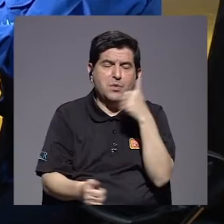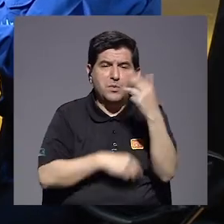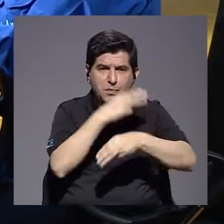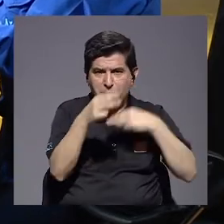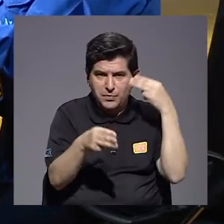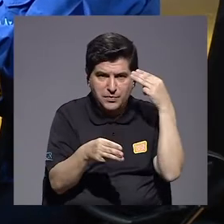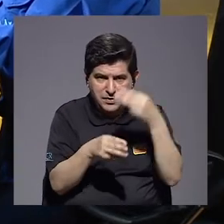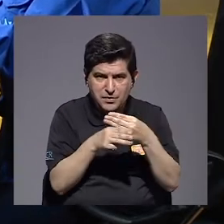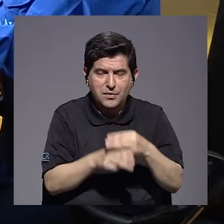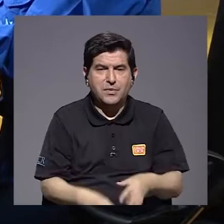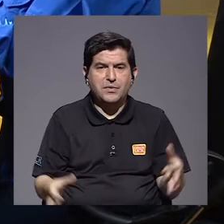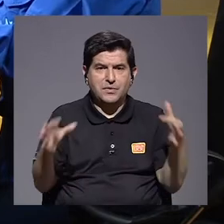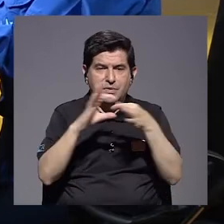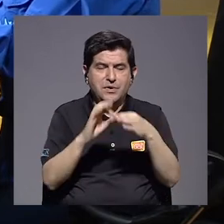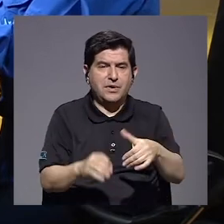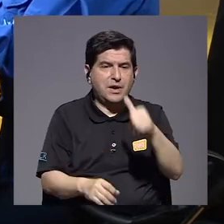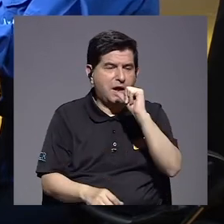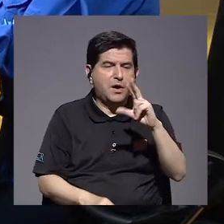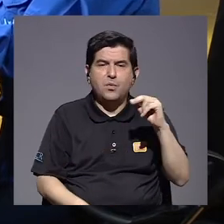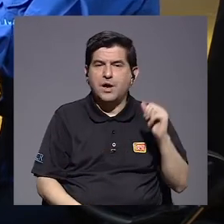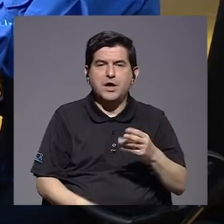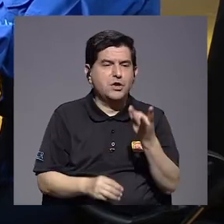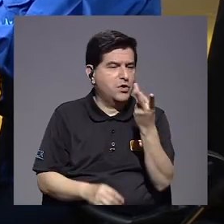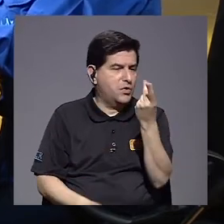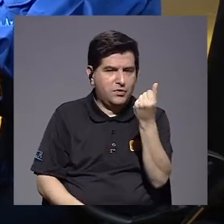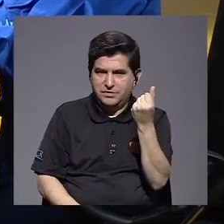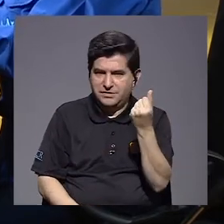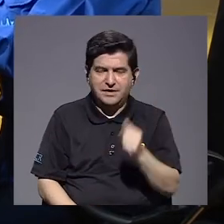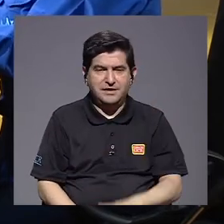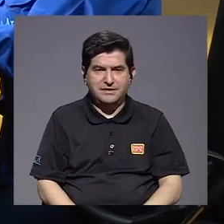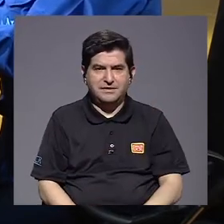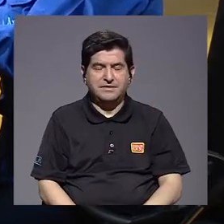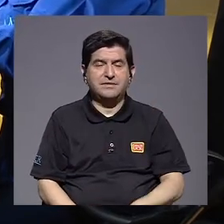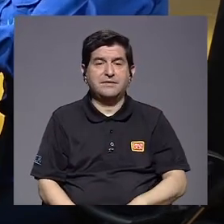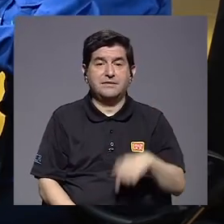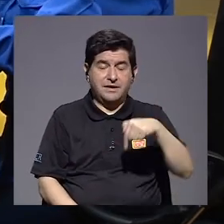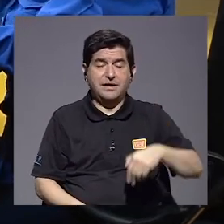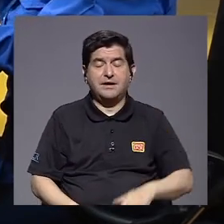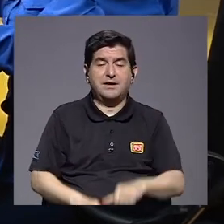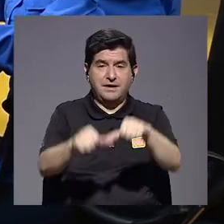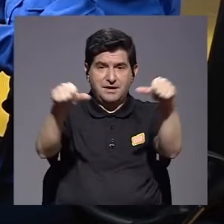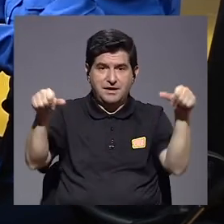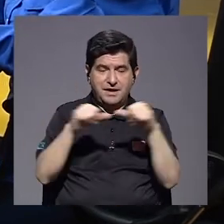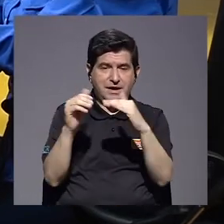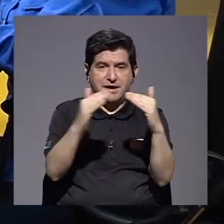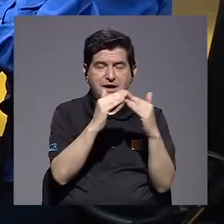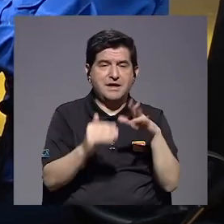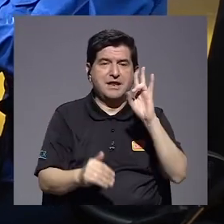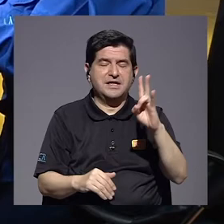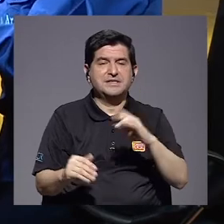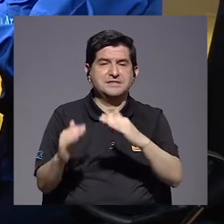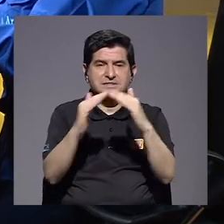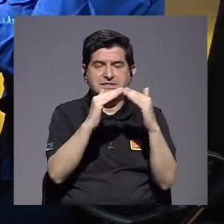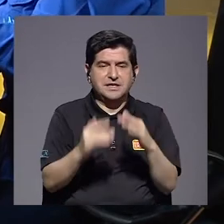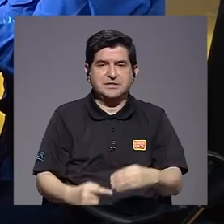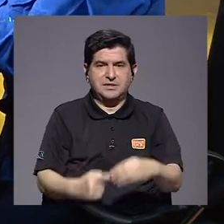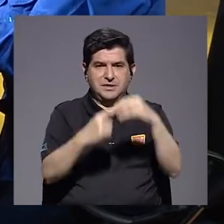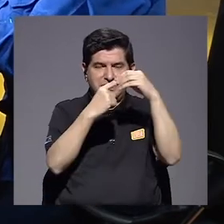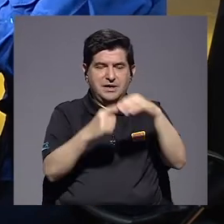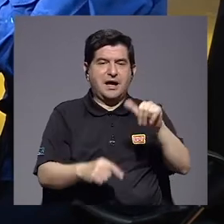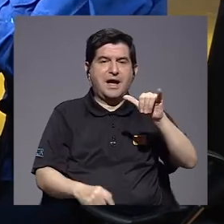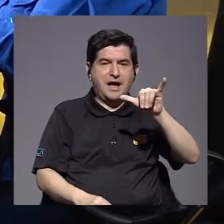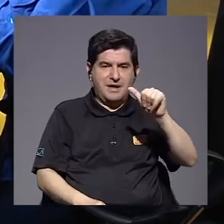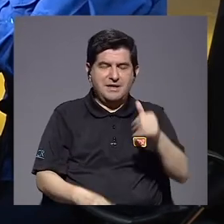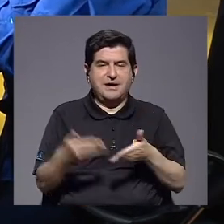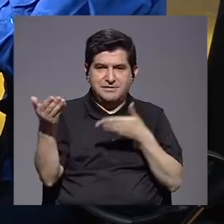del mundo en cuanto a agua no contabilizada. Y lo hicimos para el área metropolitana y para 7 de las ciudades principales donde la